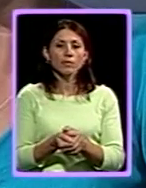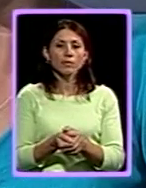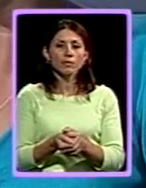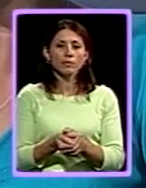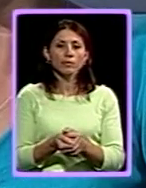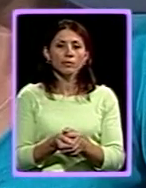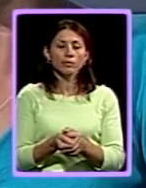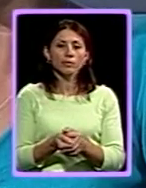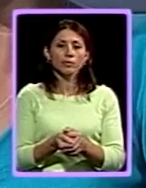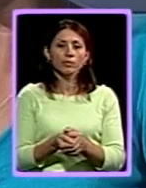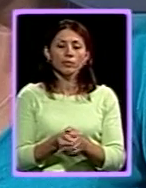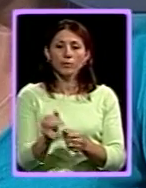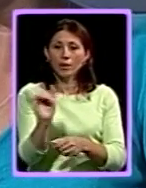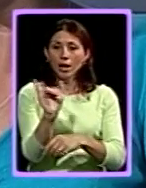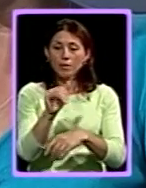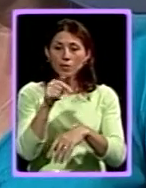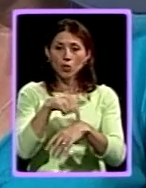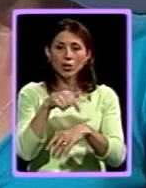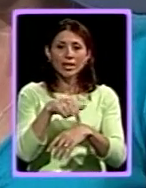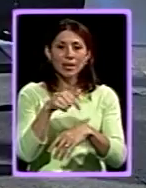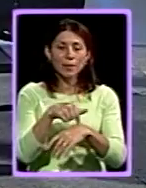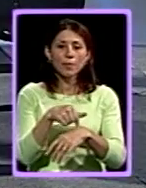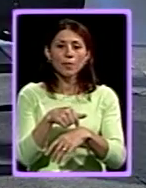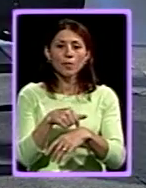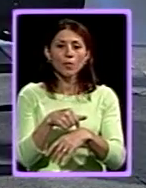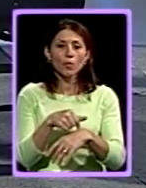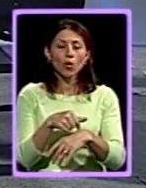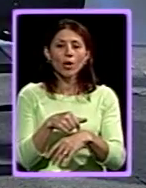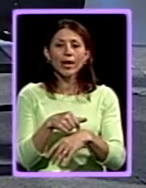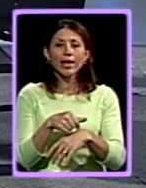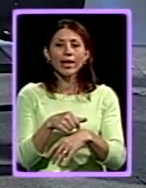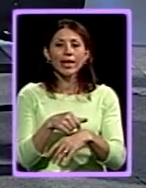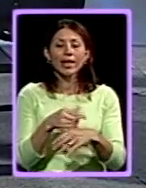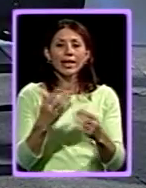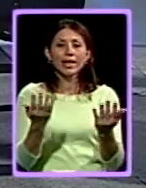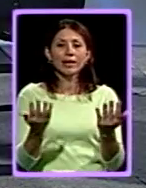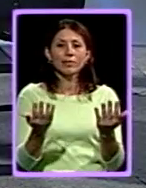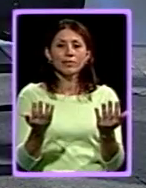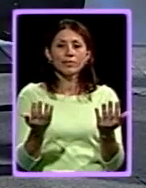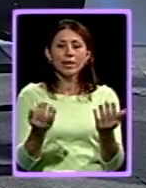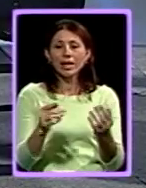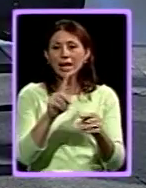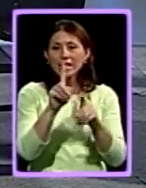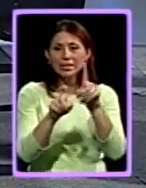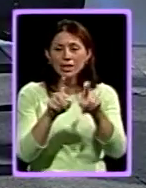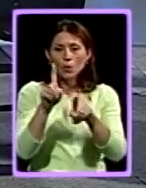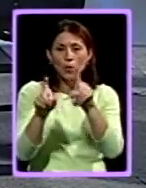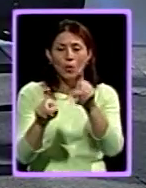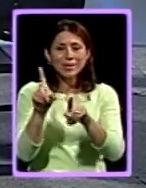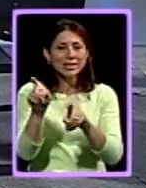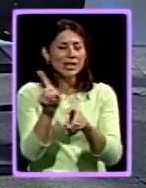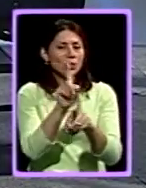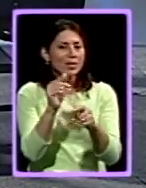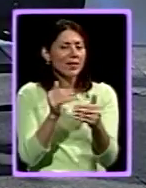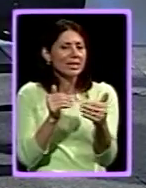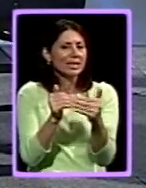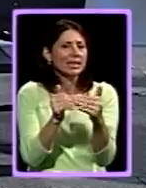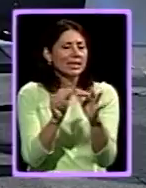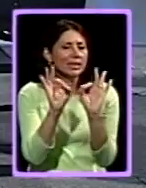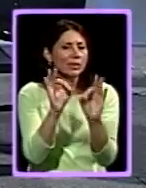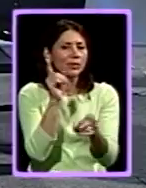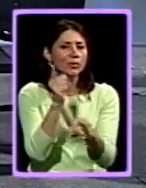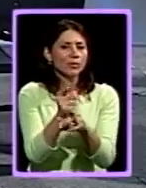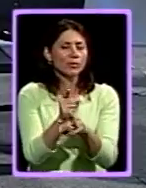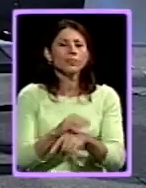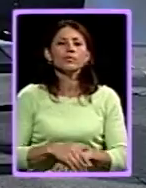lo falta de aproximación que es el resultado en la decisión presidencial. Ustedes que saben de